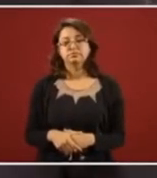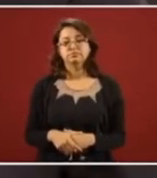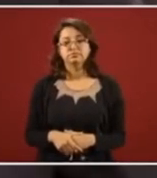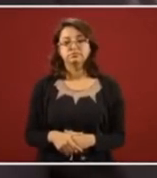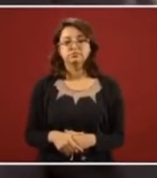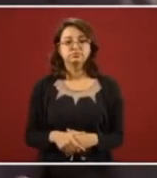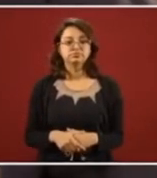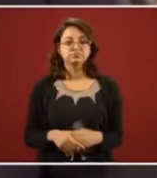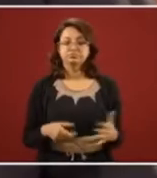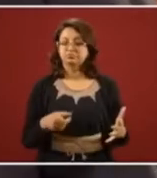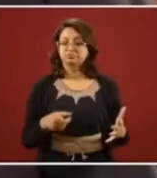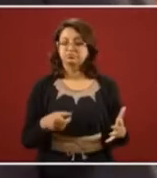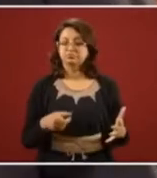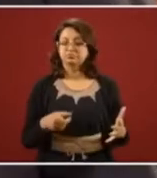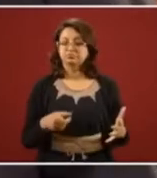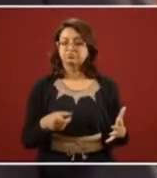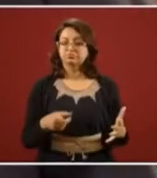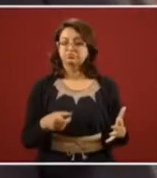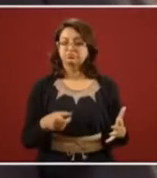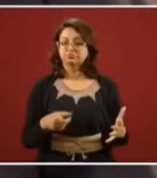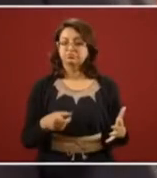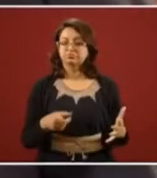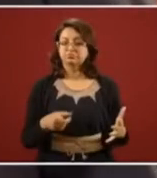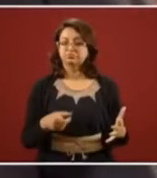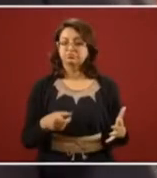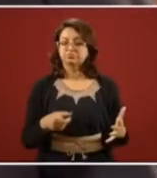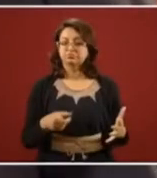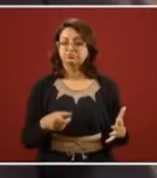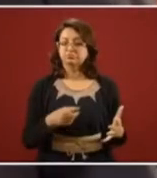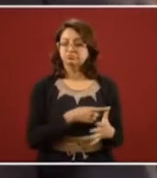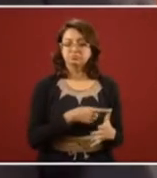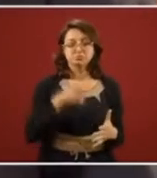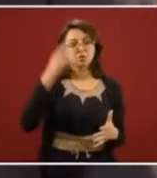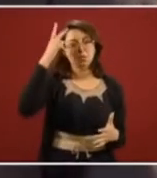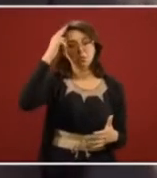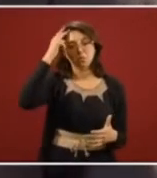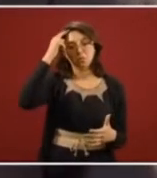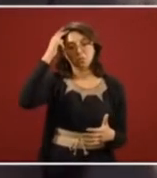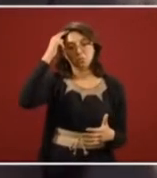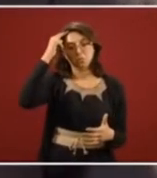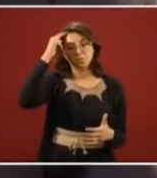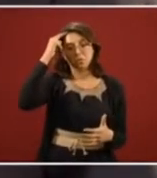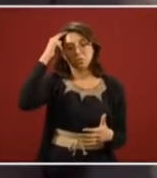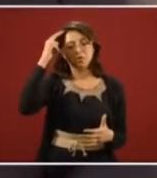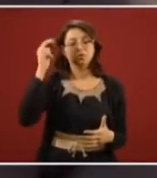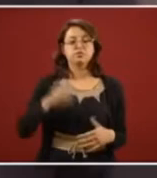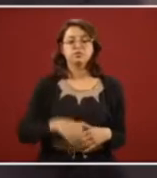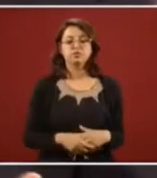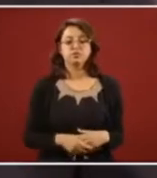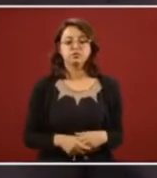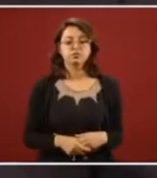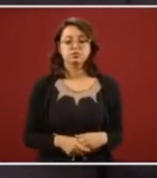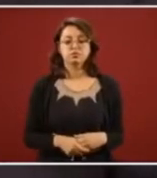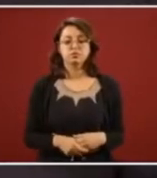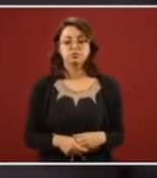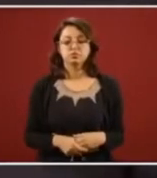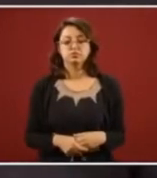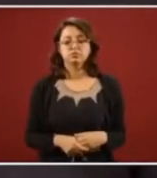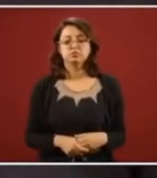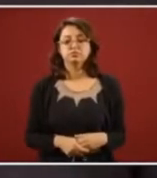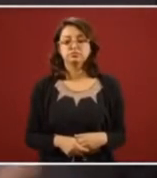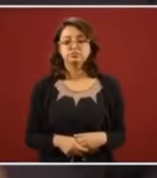por fin listas en the word por fin istas pero en contra